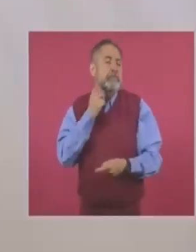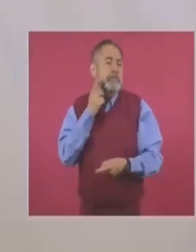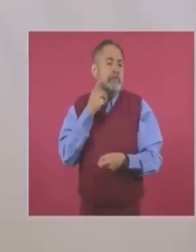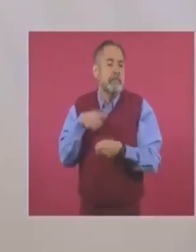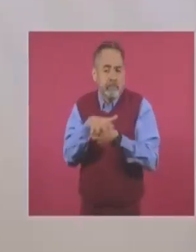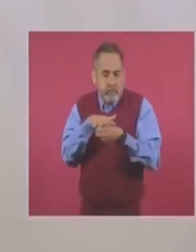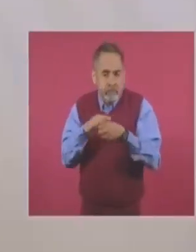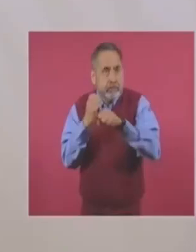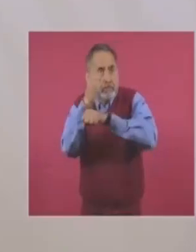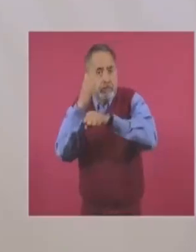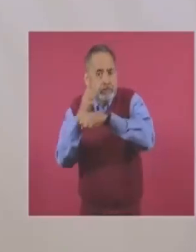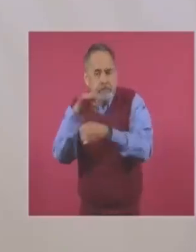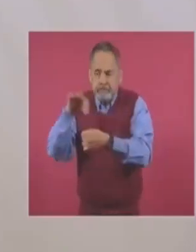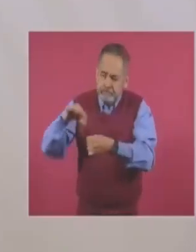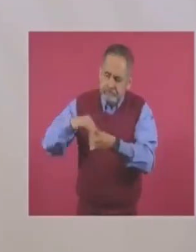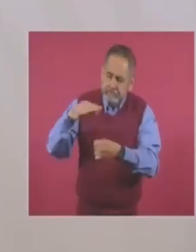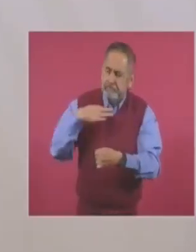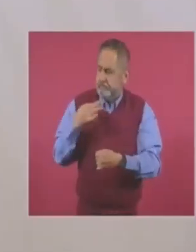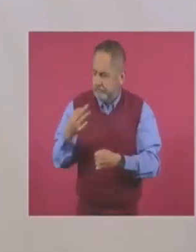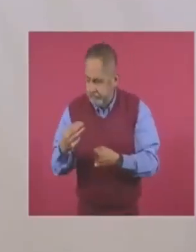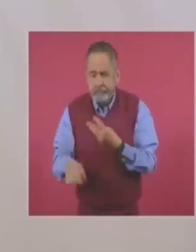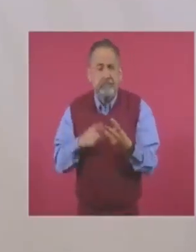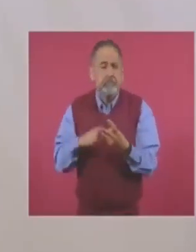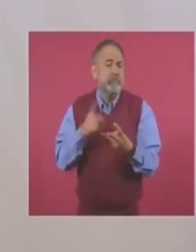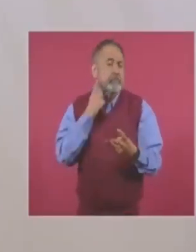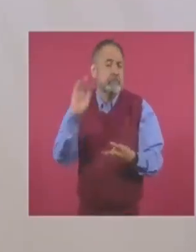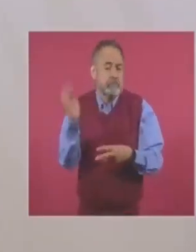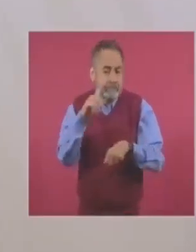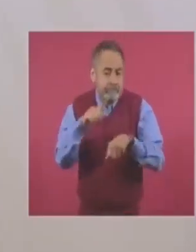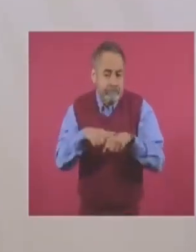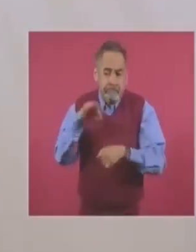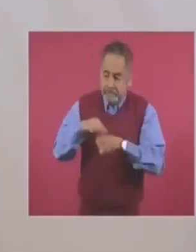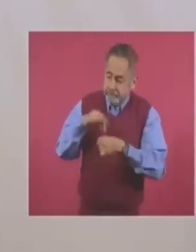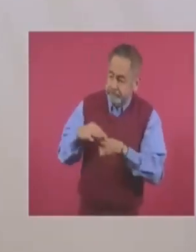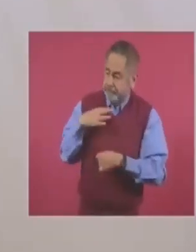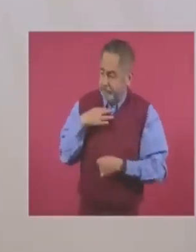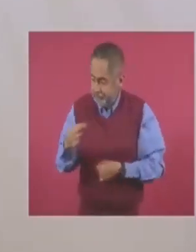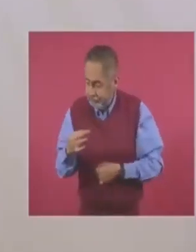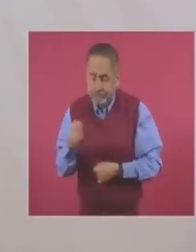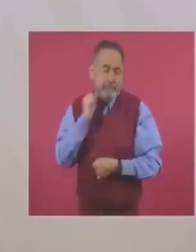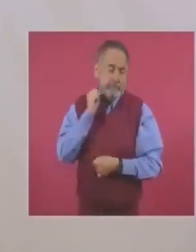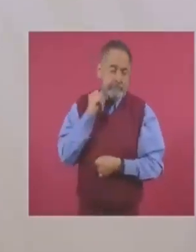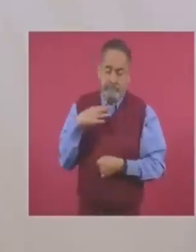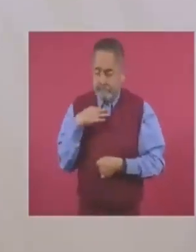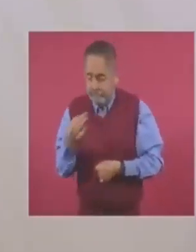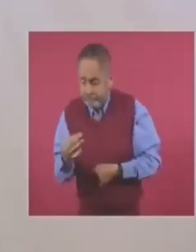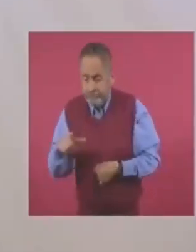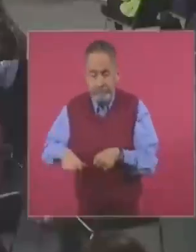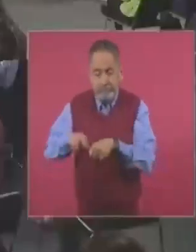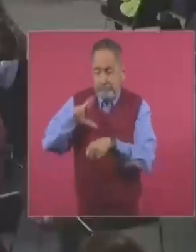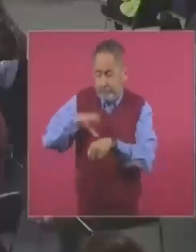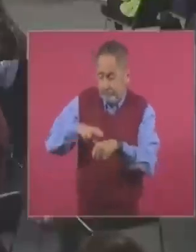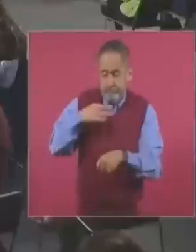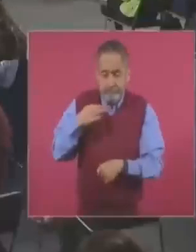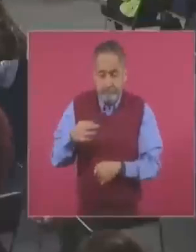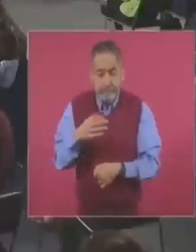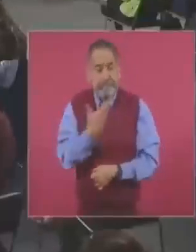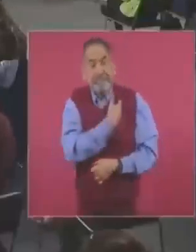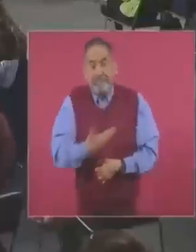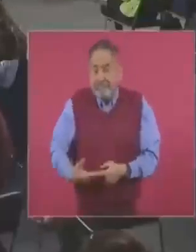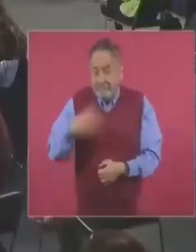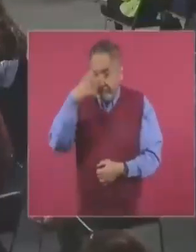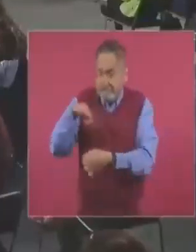la filtración de expedientes armados por la DEA para que se generara esa narrativa de